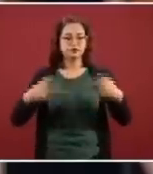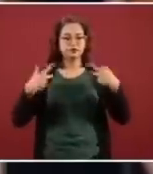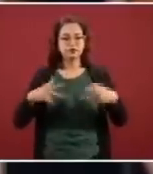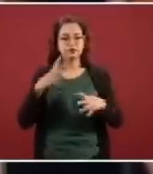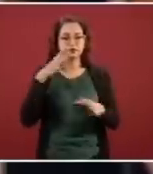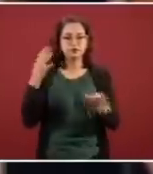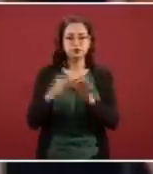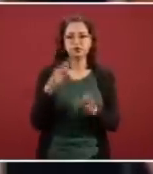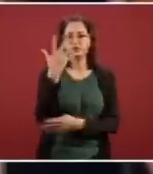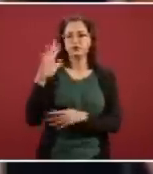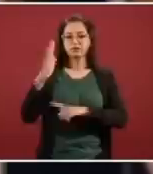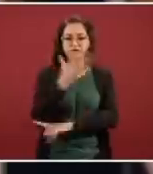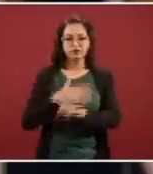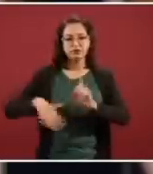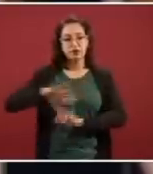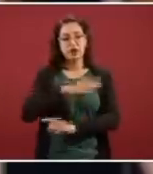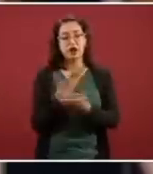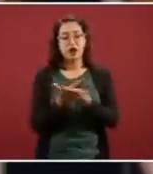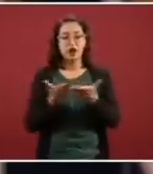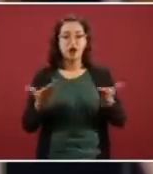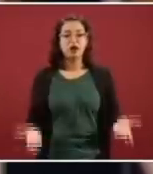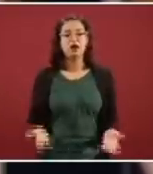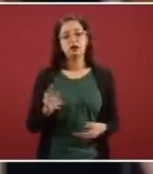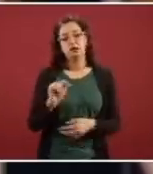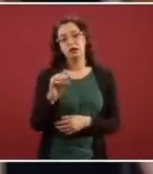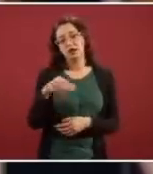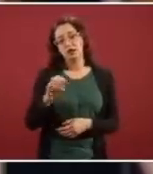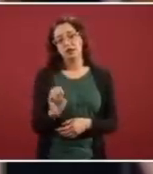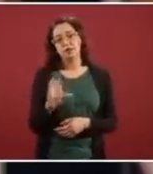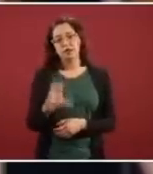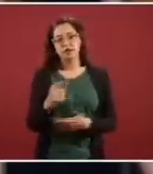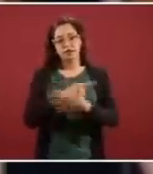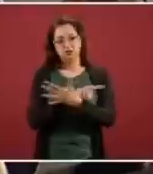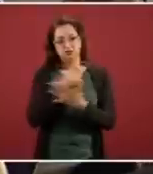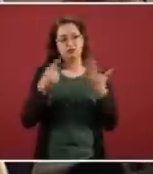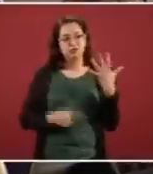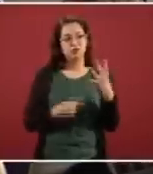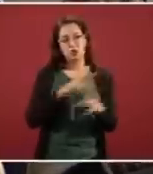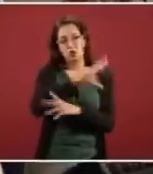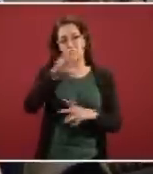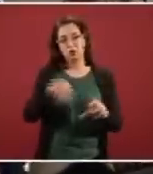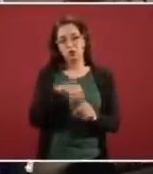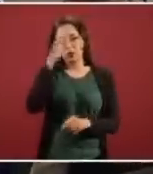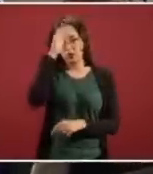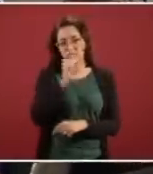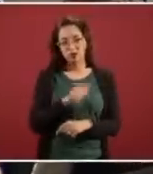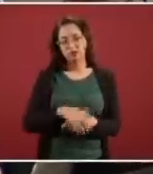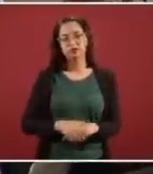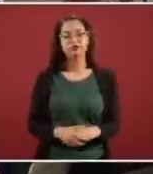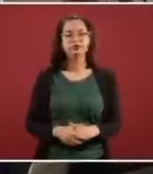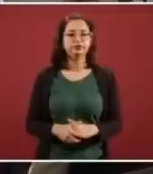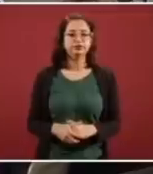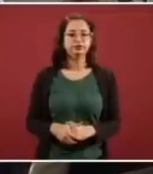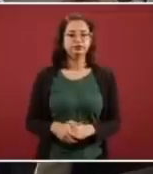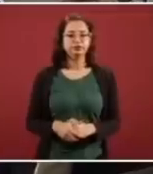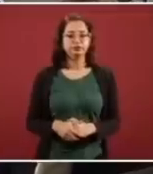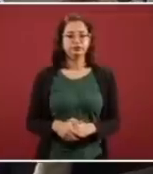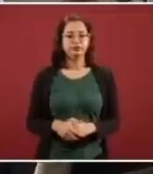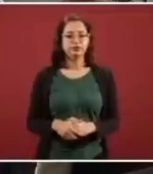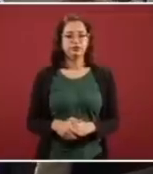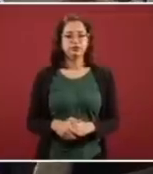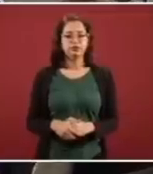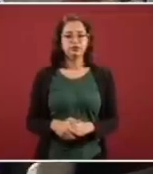y sustentabilidad ahora con el tratado y, bueno, todo lo que conlleva? Bueno, ayer fue